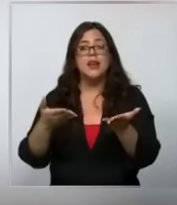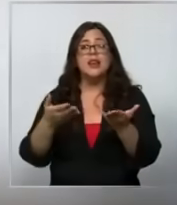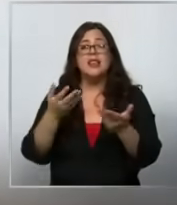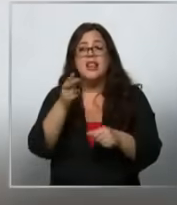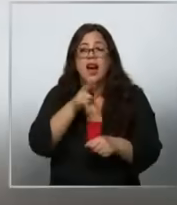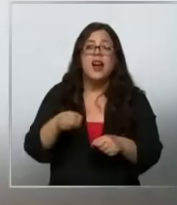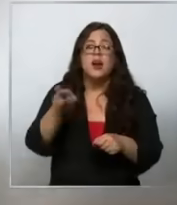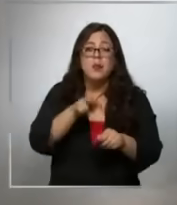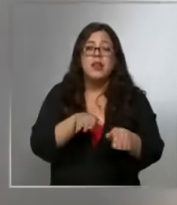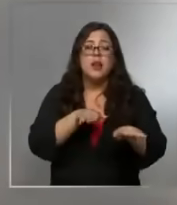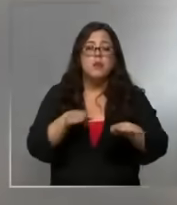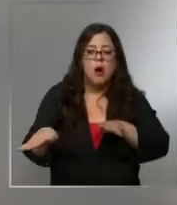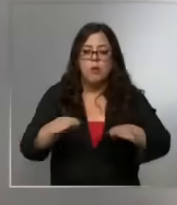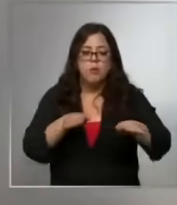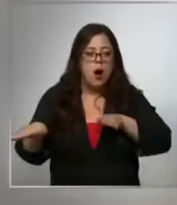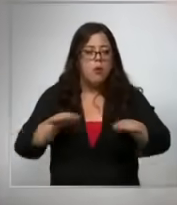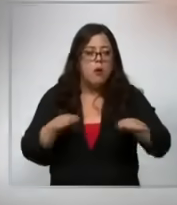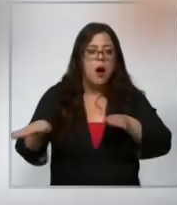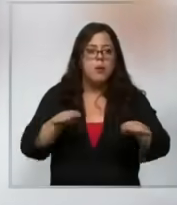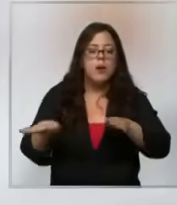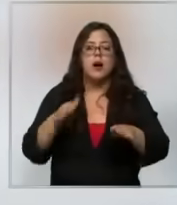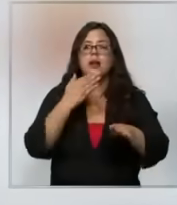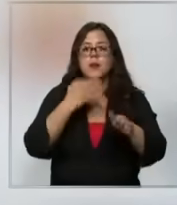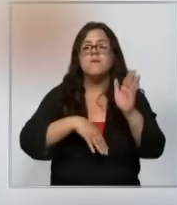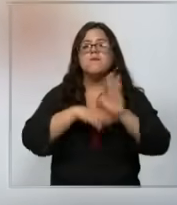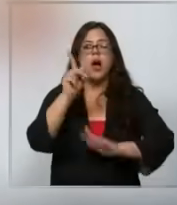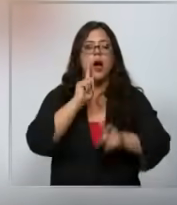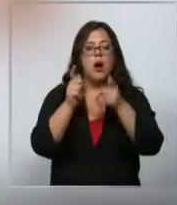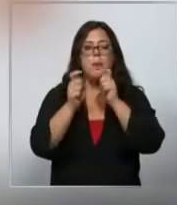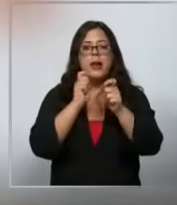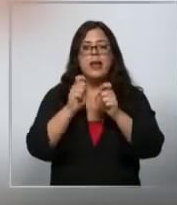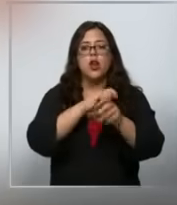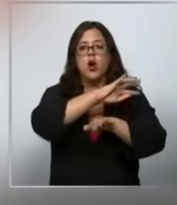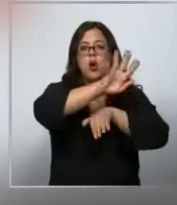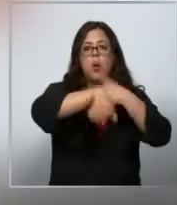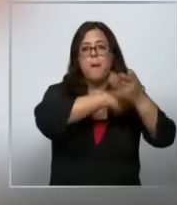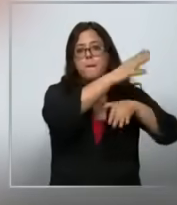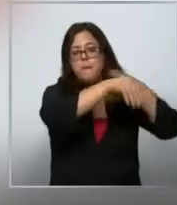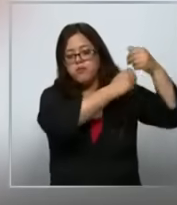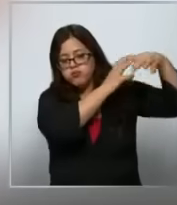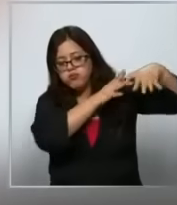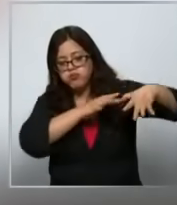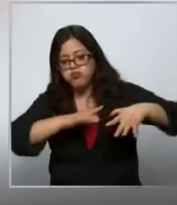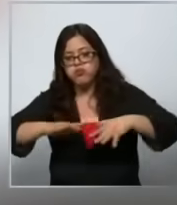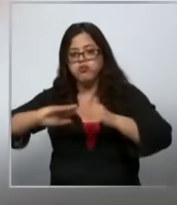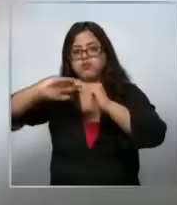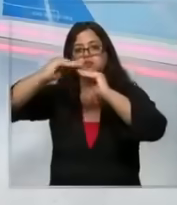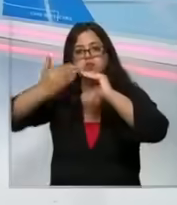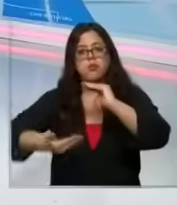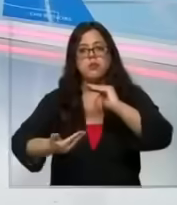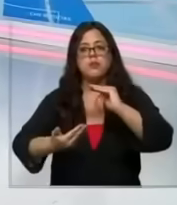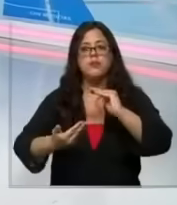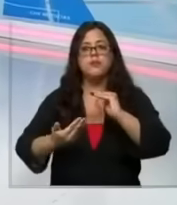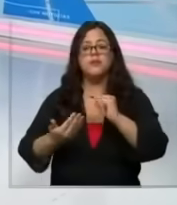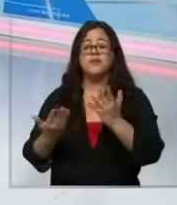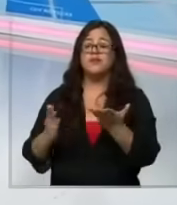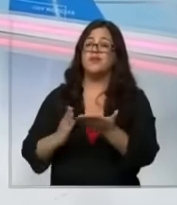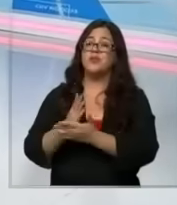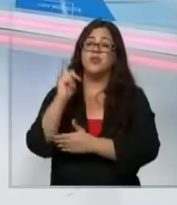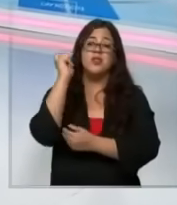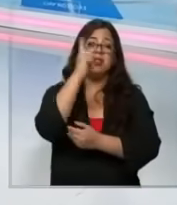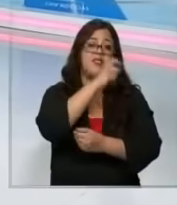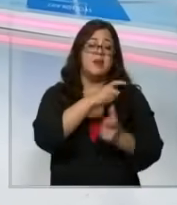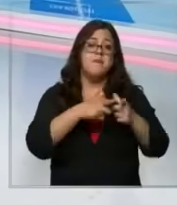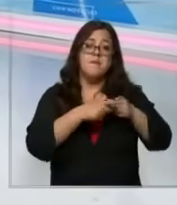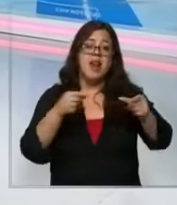réplicas, sigue aumentando al mismo tiempo el riesgo de derrumbes y de deslizamientos de tierra, Daniel. Que comienzo de año para Japón, muy, muy